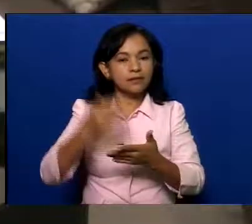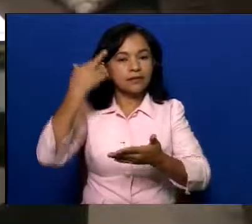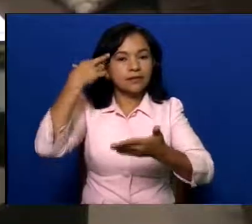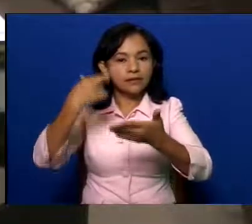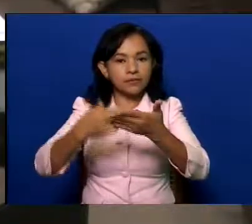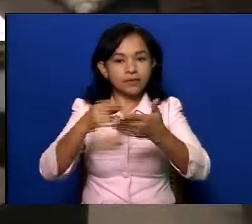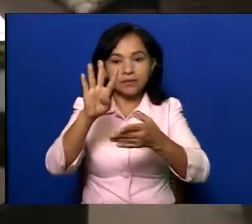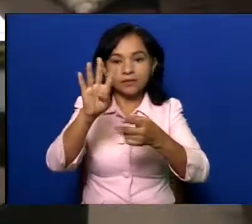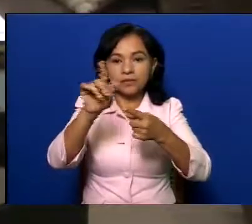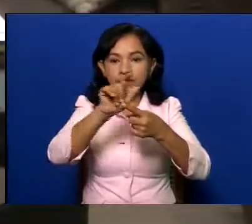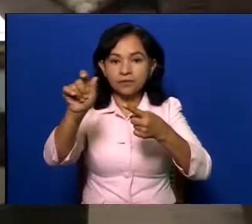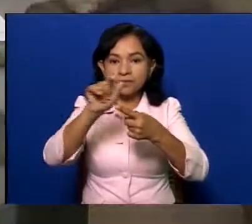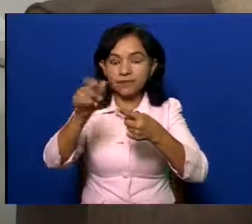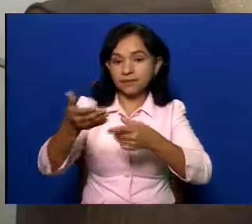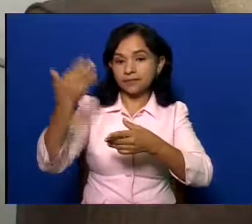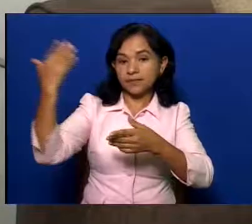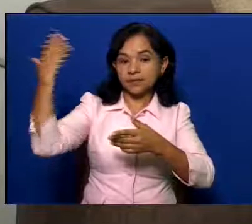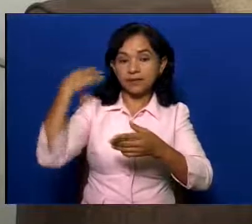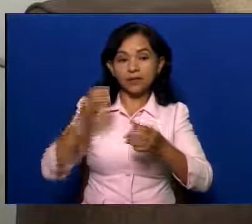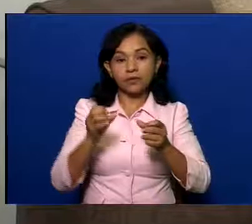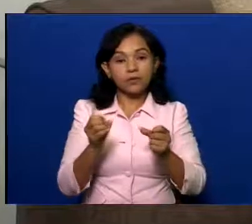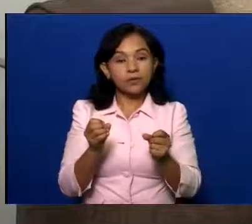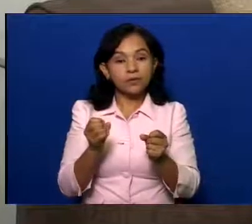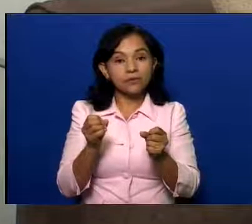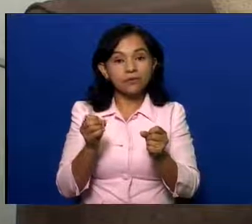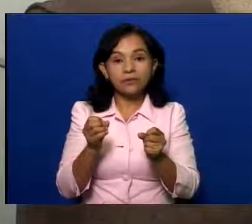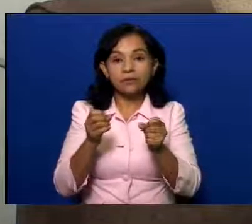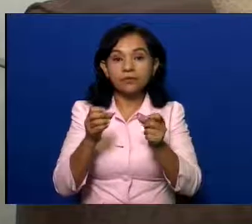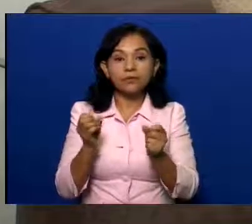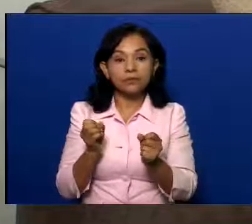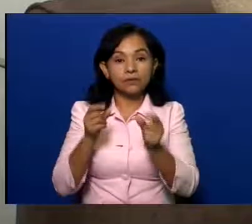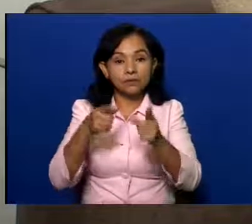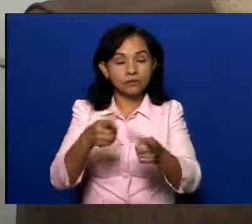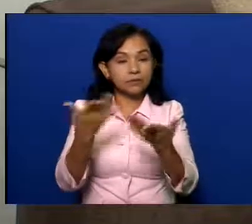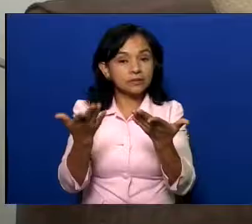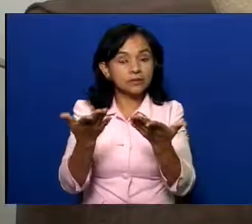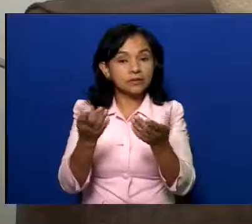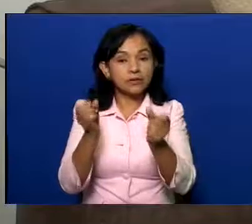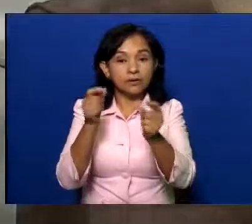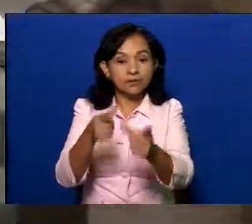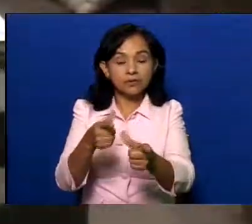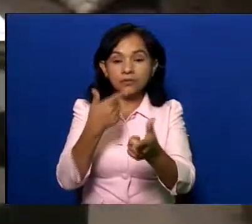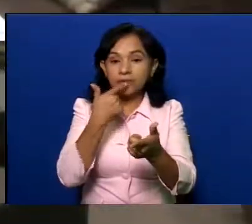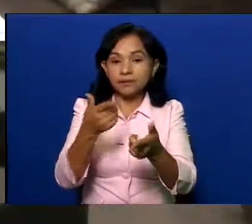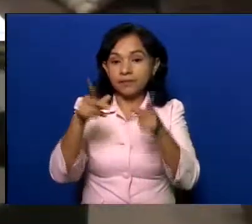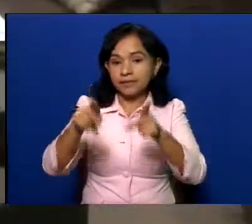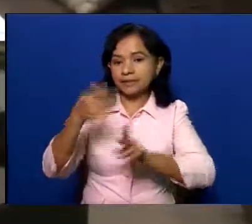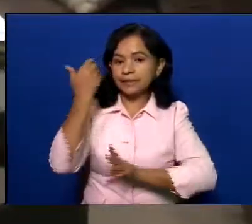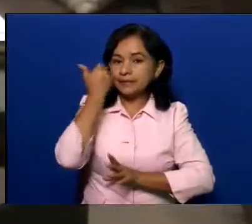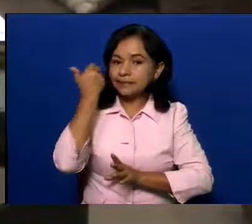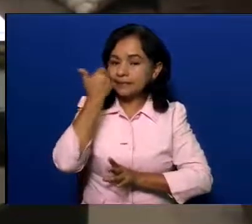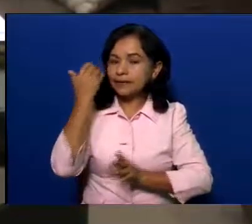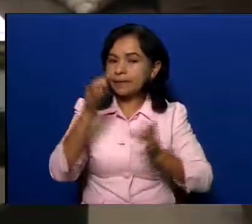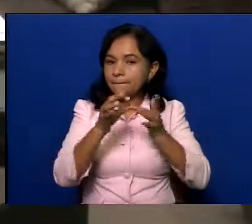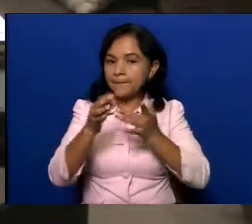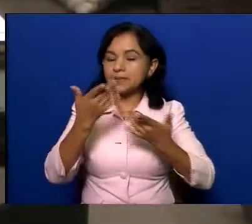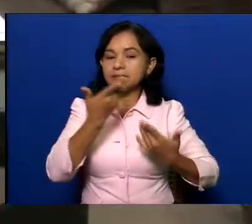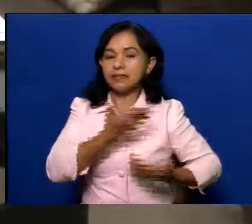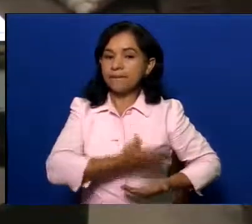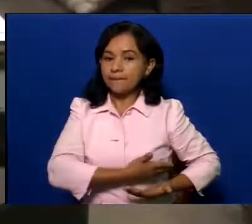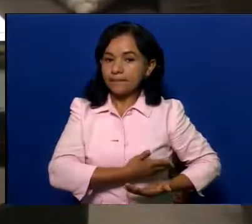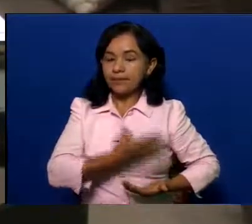octubre, cuando fue el Día Mundial contra el Cáncer de Mama, estuvimos hablando del cáncer, pero el cáncer específico, pues el cáncer de mama. Hoy vamos a estar hablando